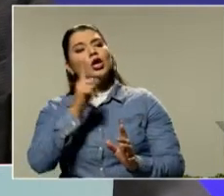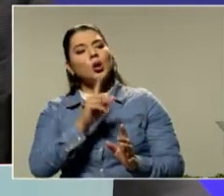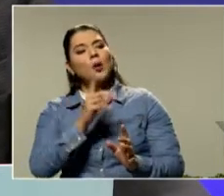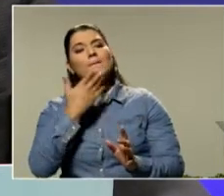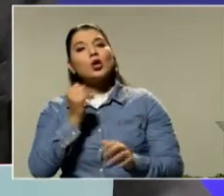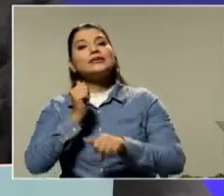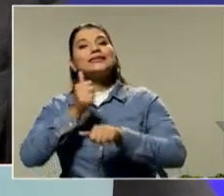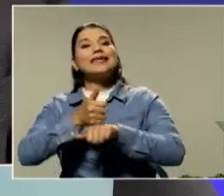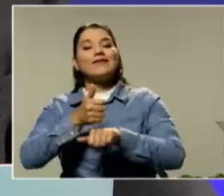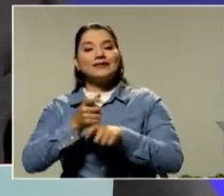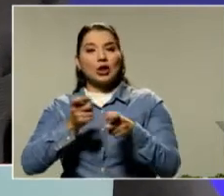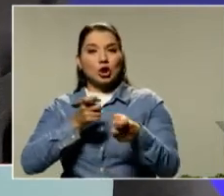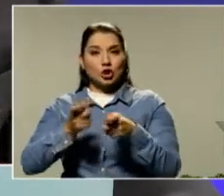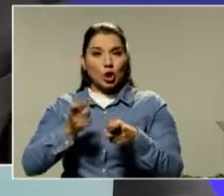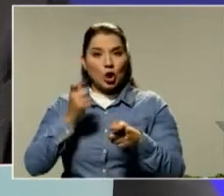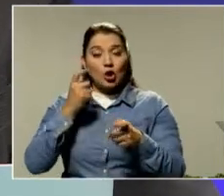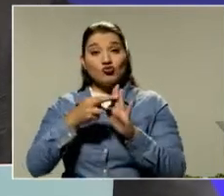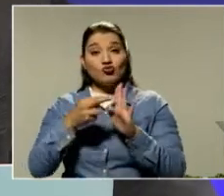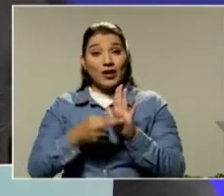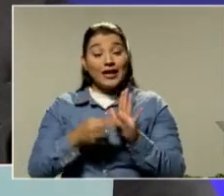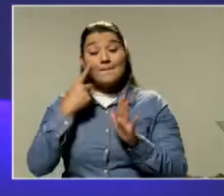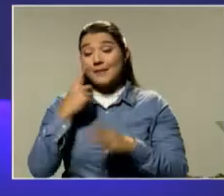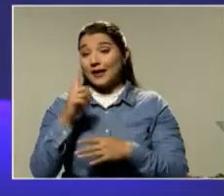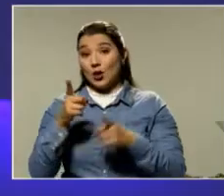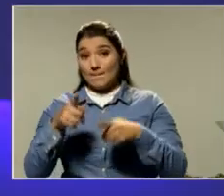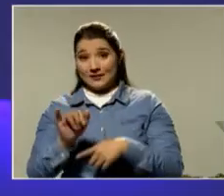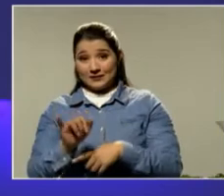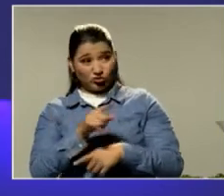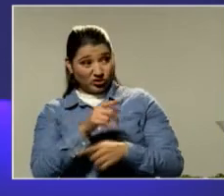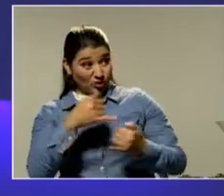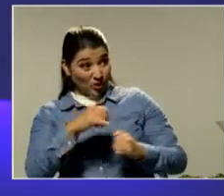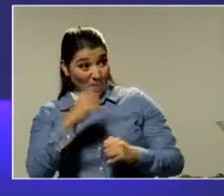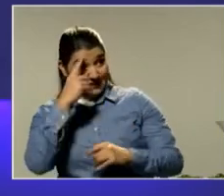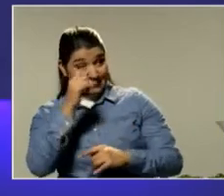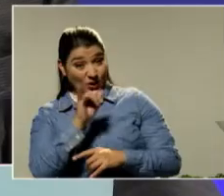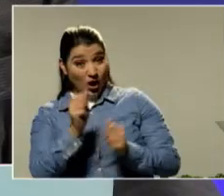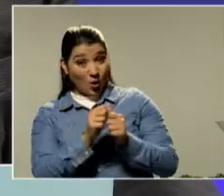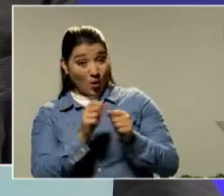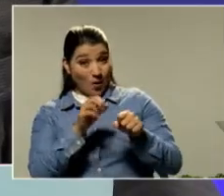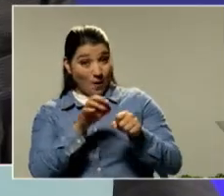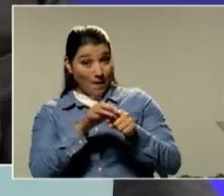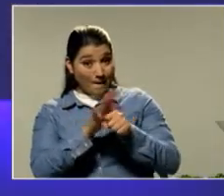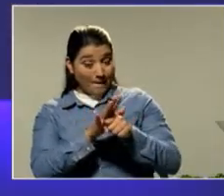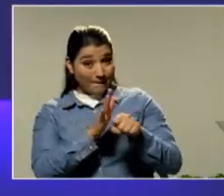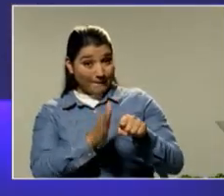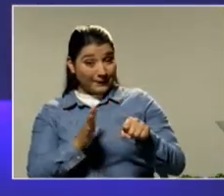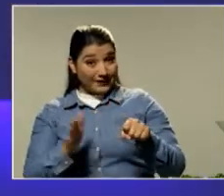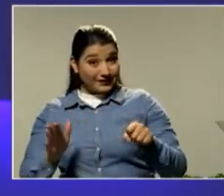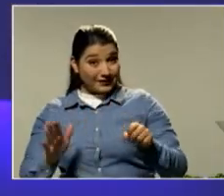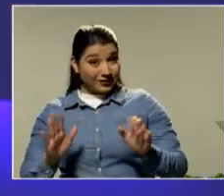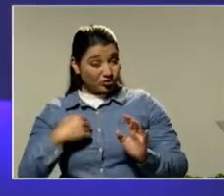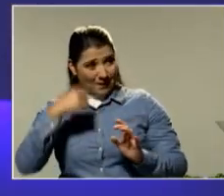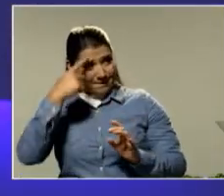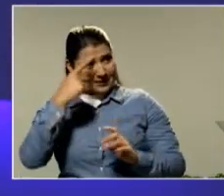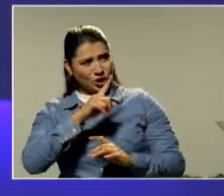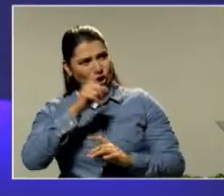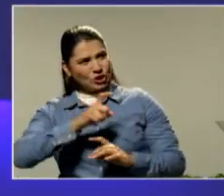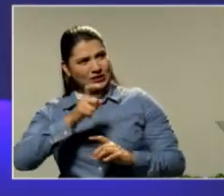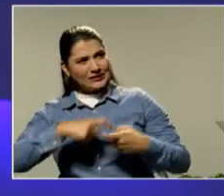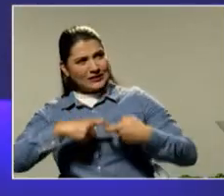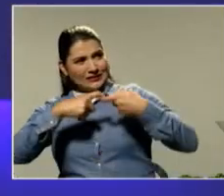que no ocurra eso. Que no sí, ¿sigue pensando igual con la piña? ¿De que no se requiere una moratoria en este